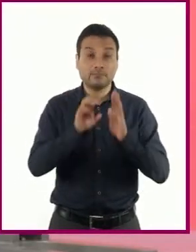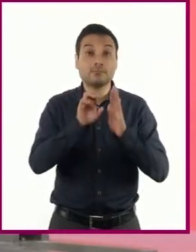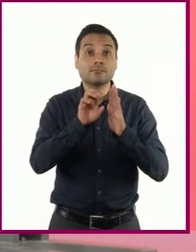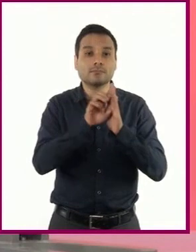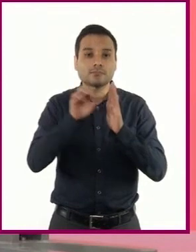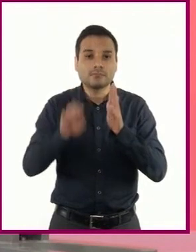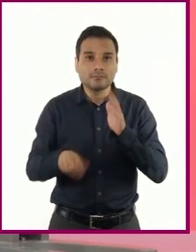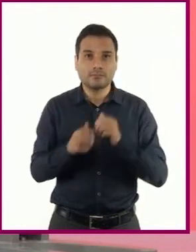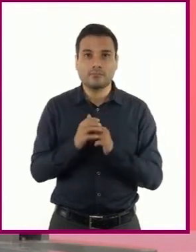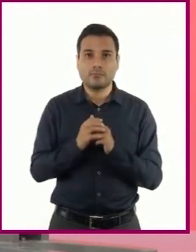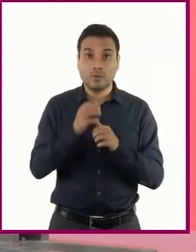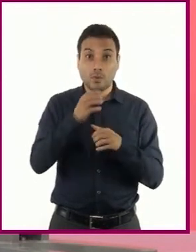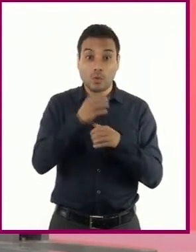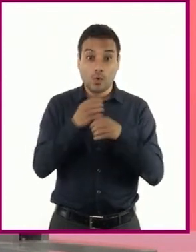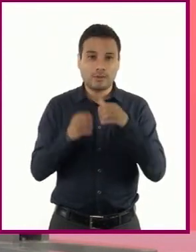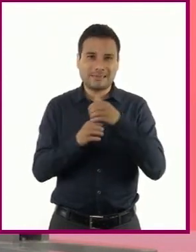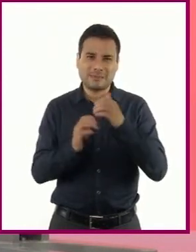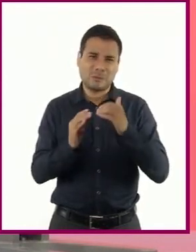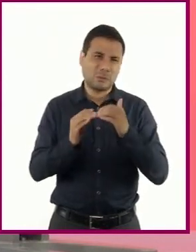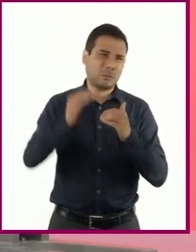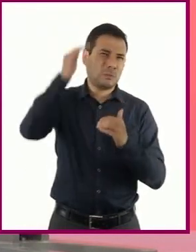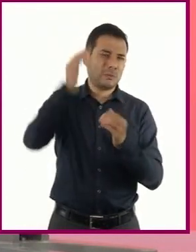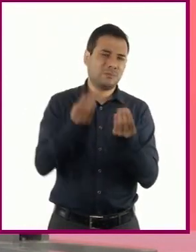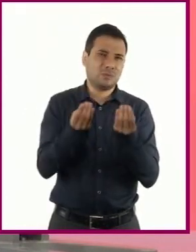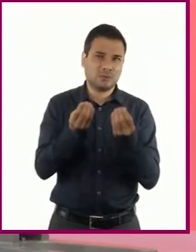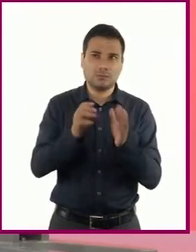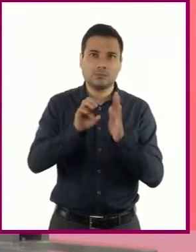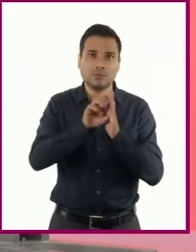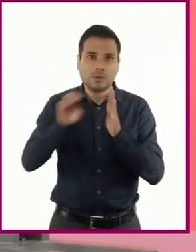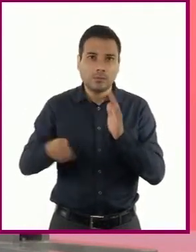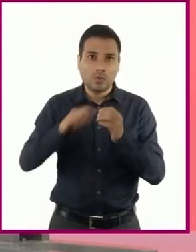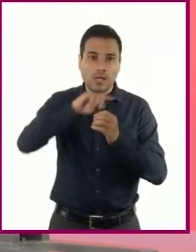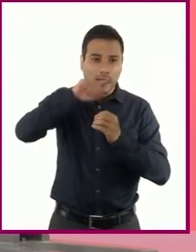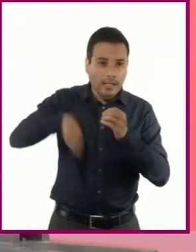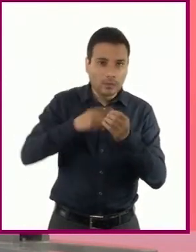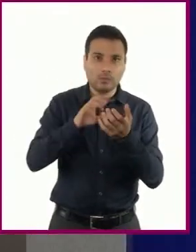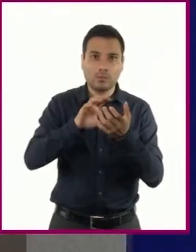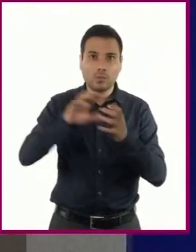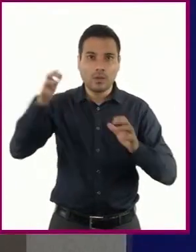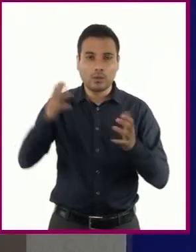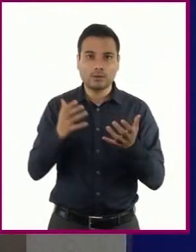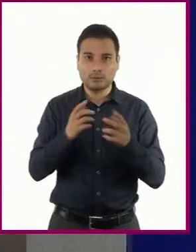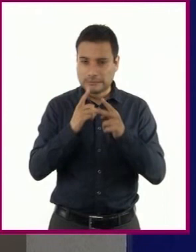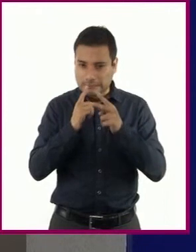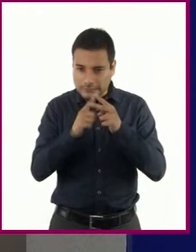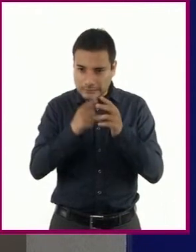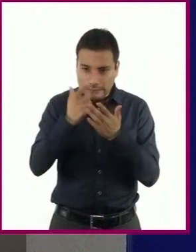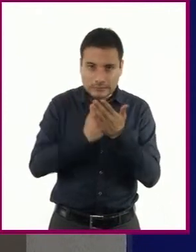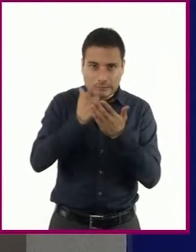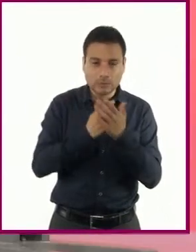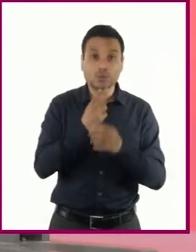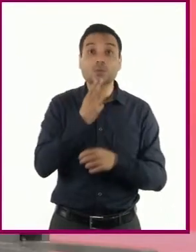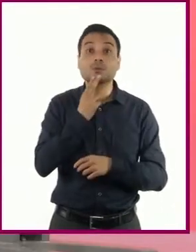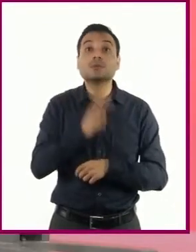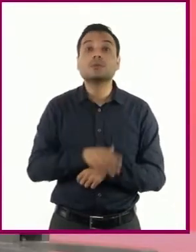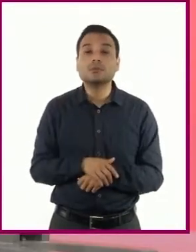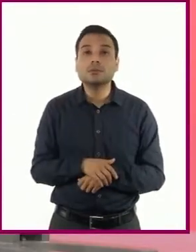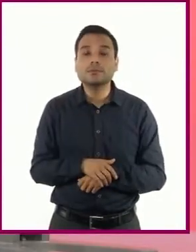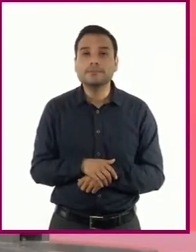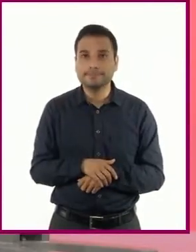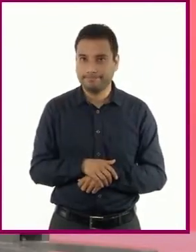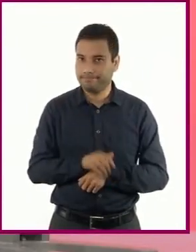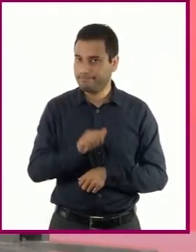cantidades más grandes como los átomos o las moléculas, hacemos uso de una de las 7 unidades fundamentales de